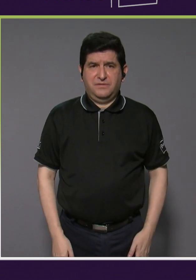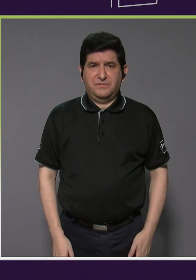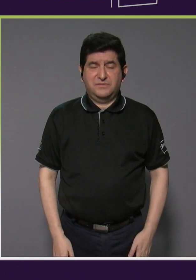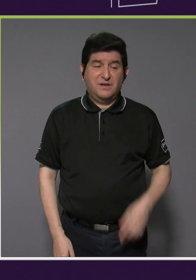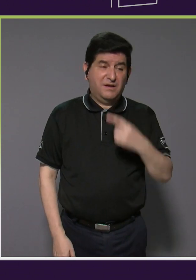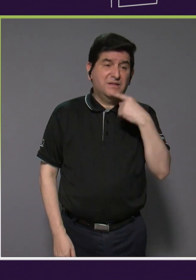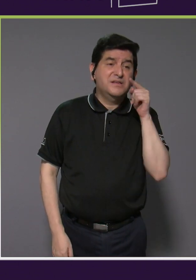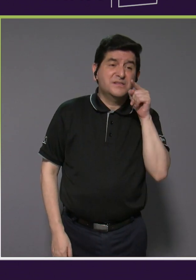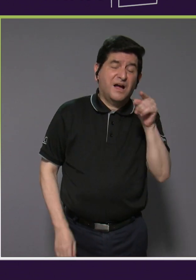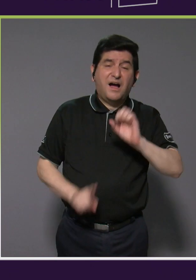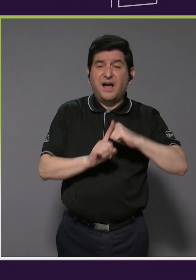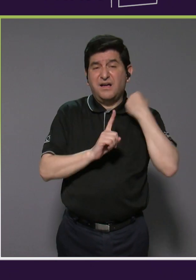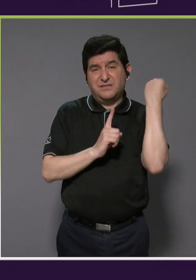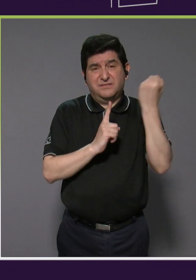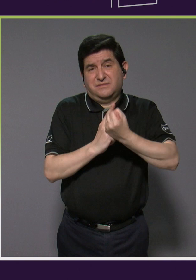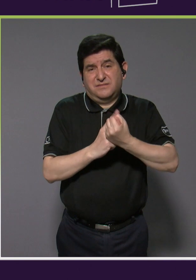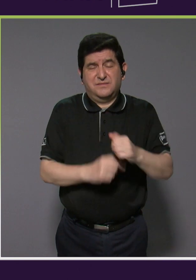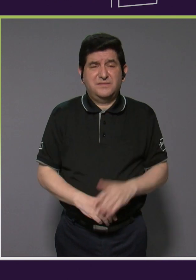peso para